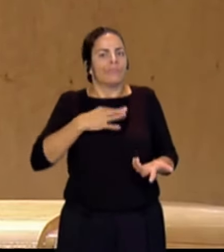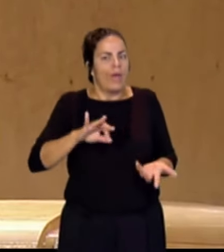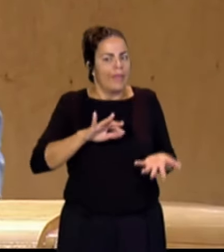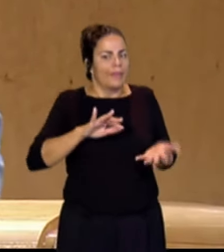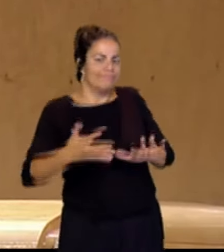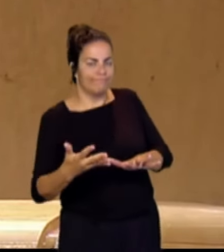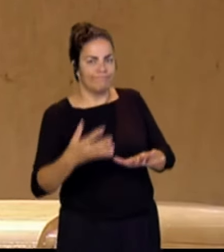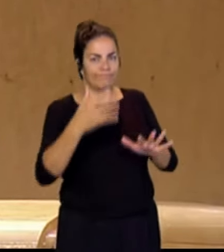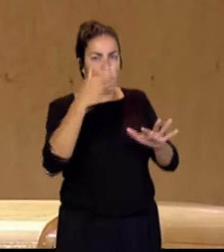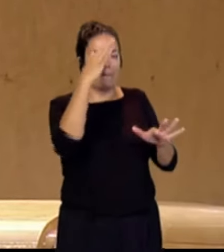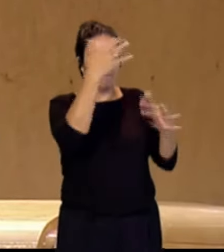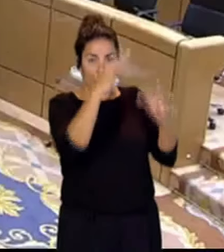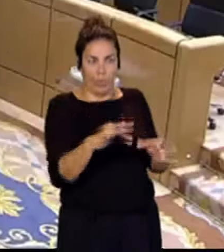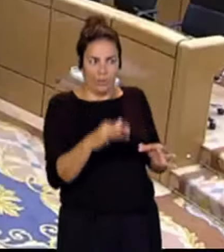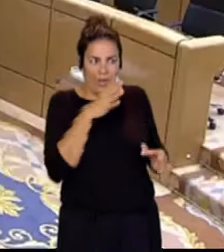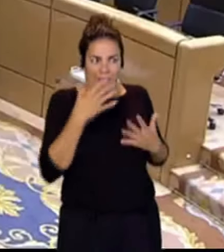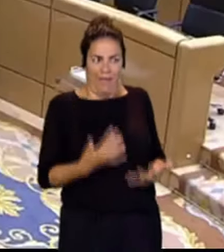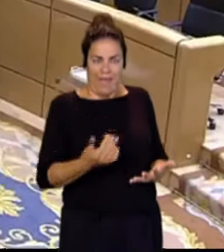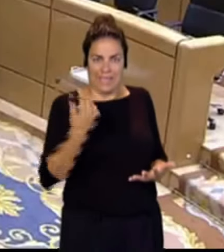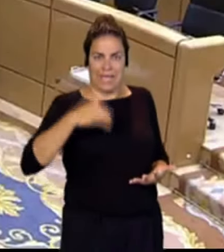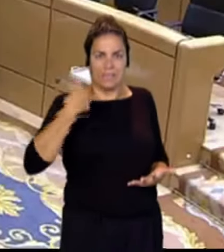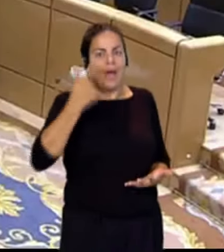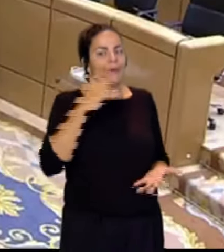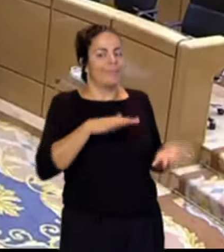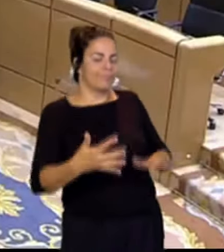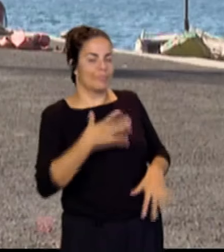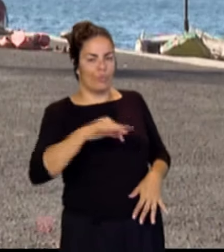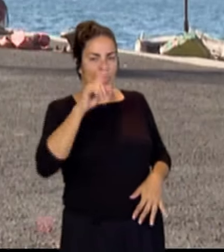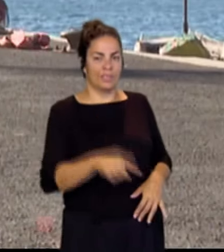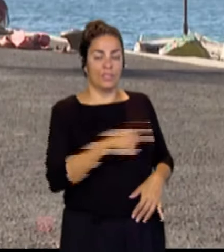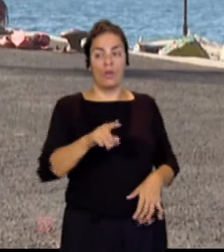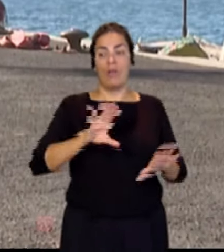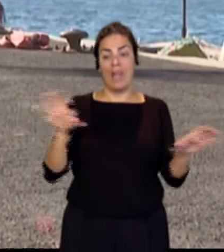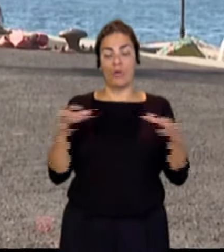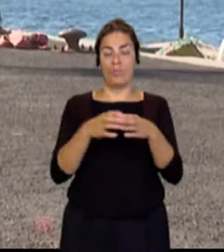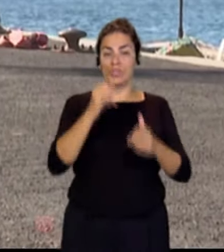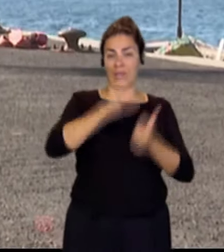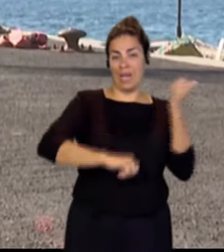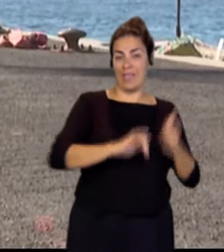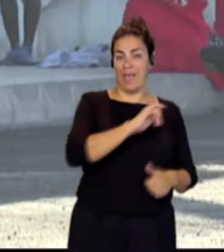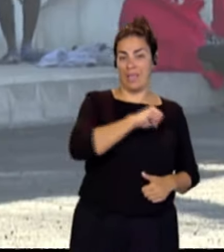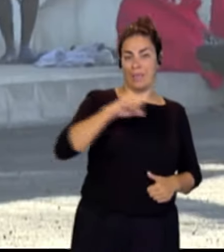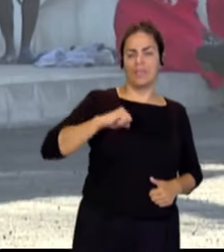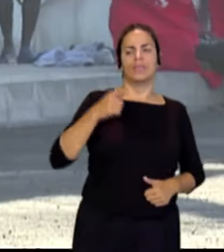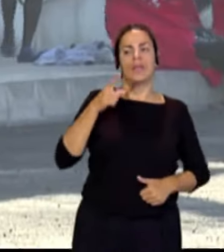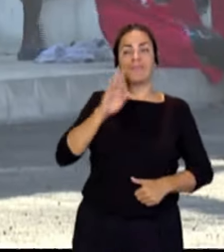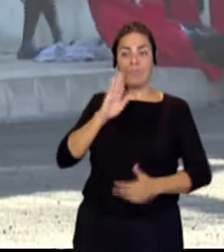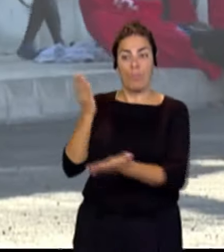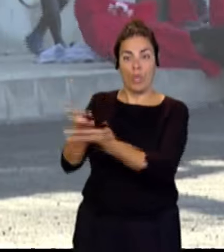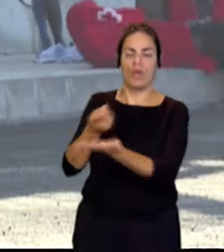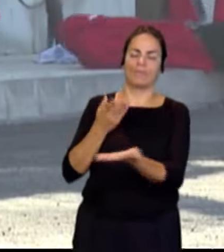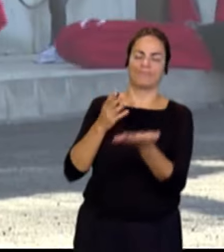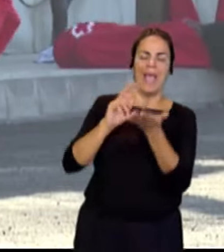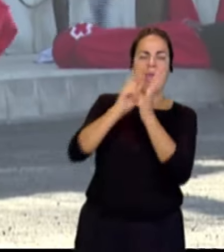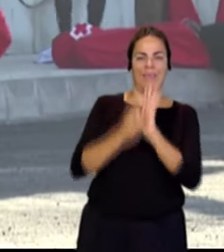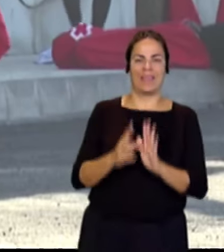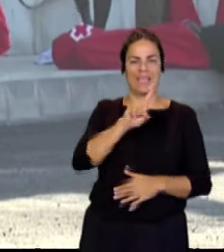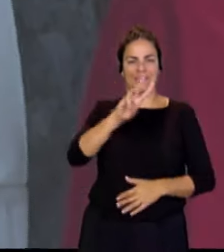presupuestos en vior la agrupación herreña independiente ha presentado tres enmiendas a la moción la primera de ellas en relación a